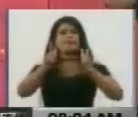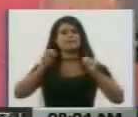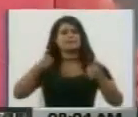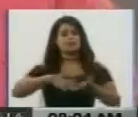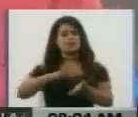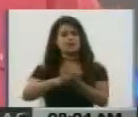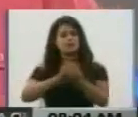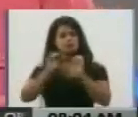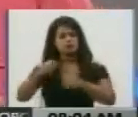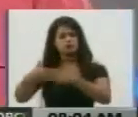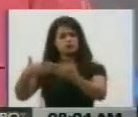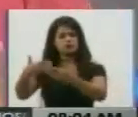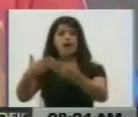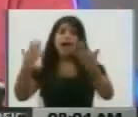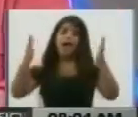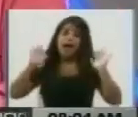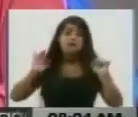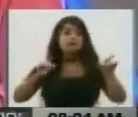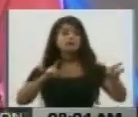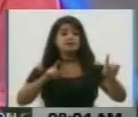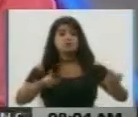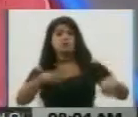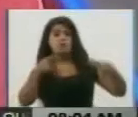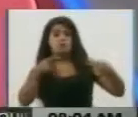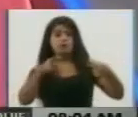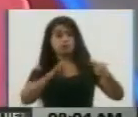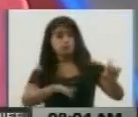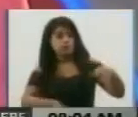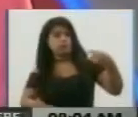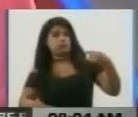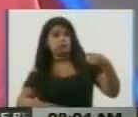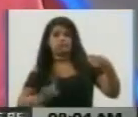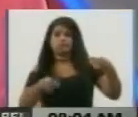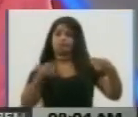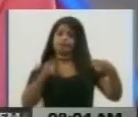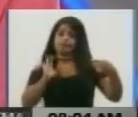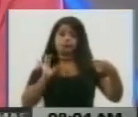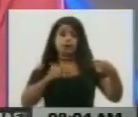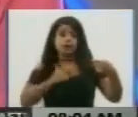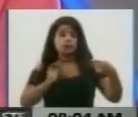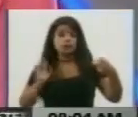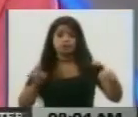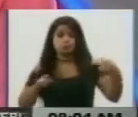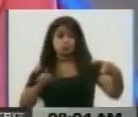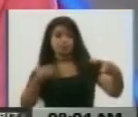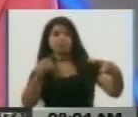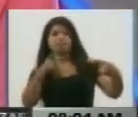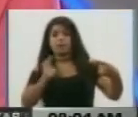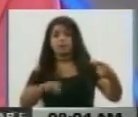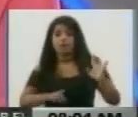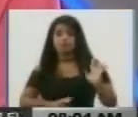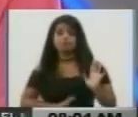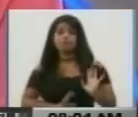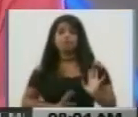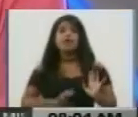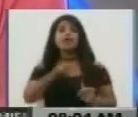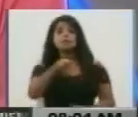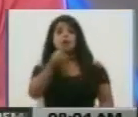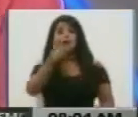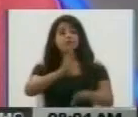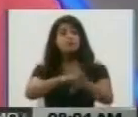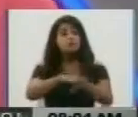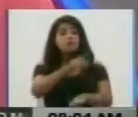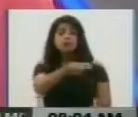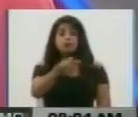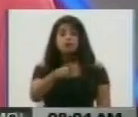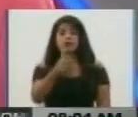si vienen por las malas, aquí hay que recordarle a los promotores de cualquier locura, de cualquier aventura, que el